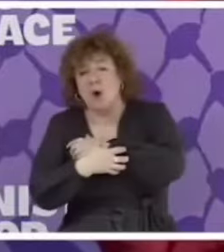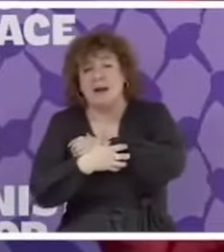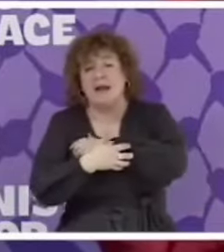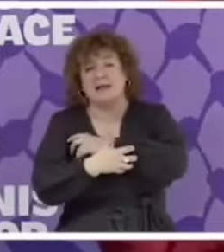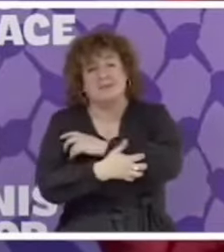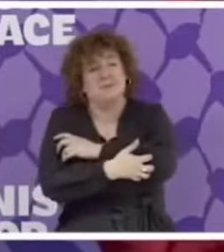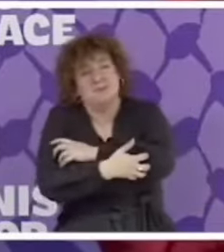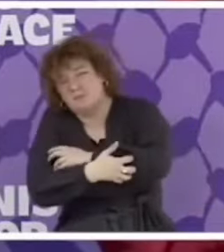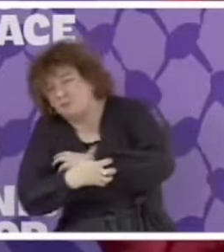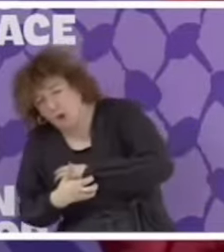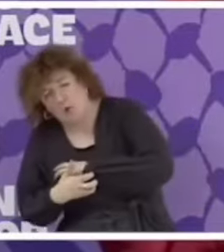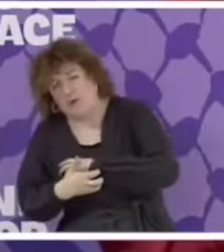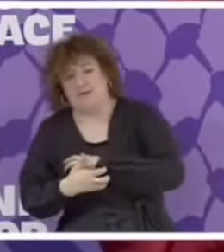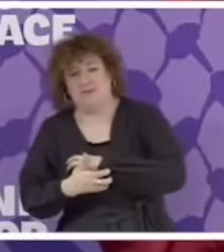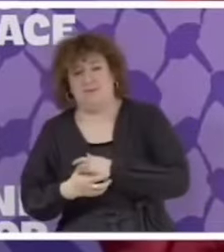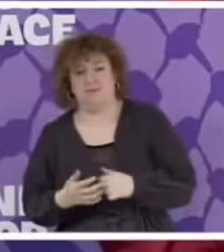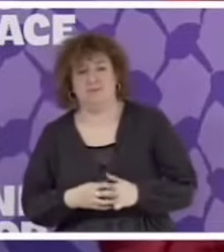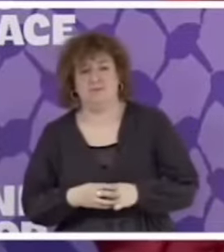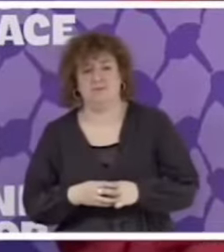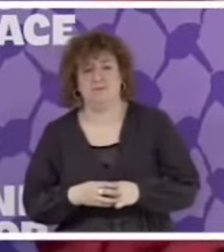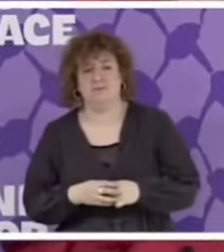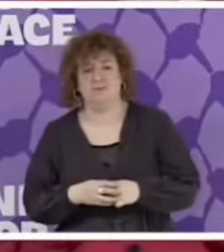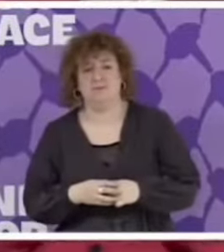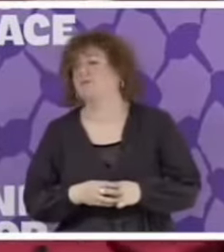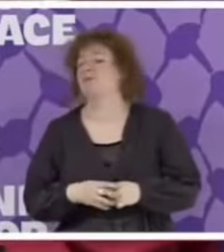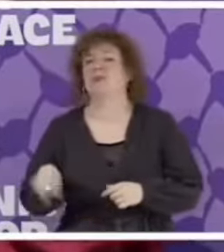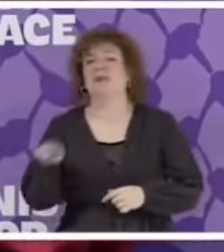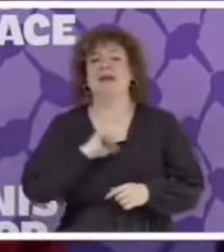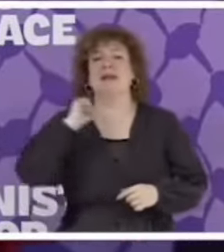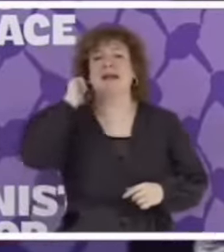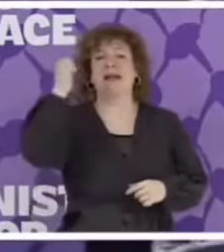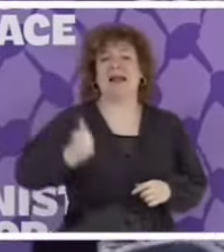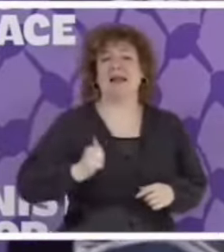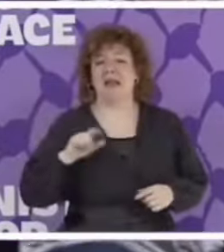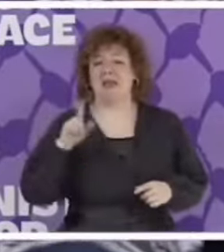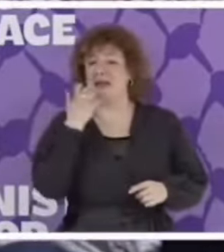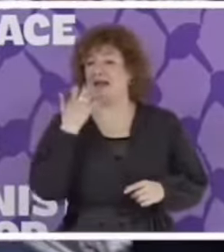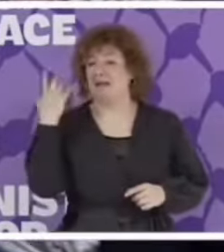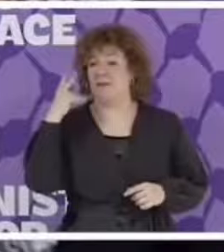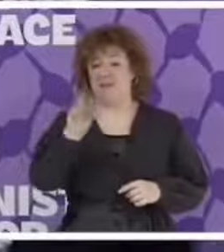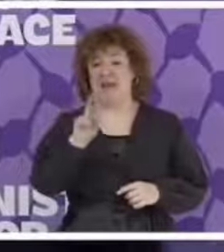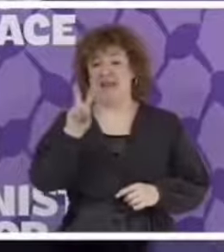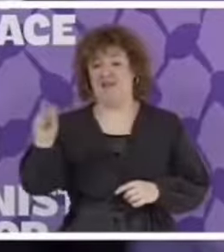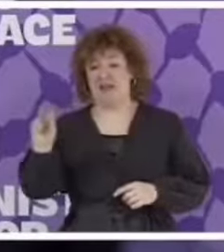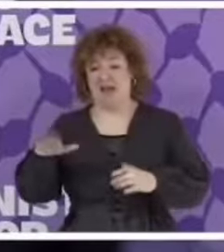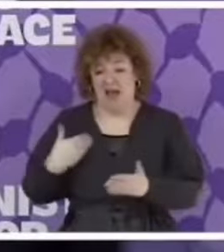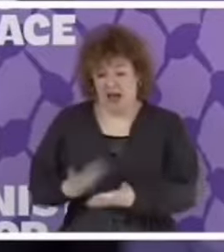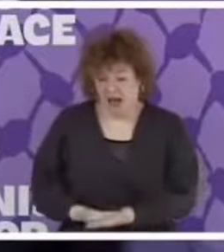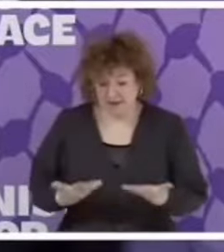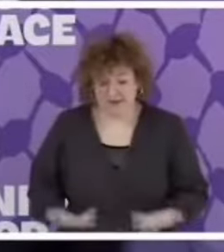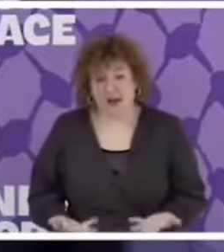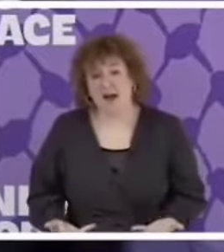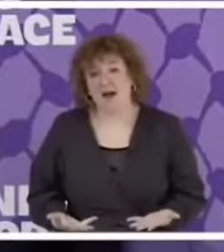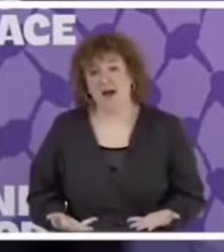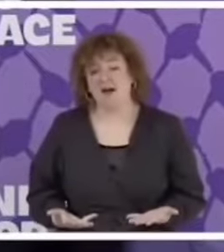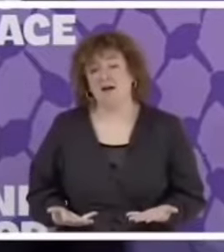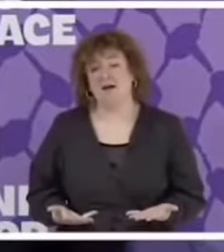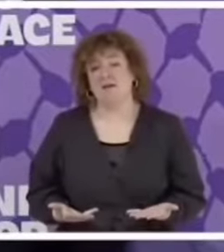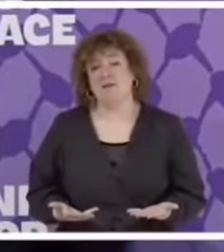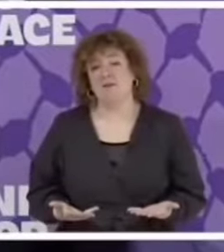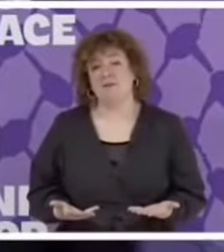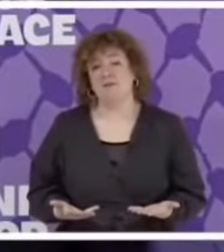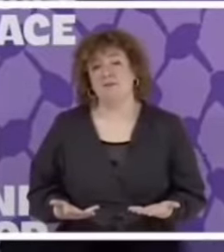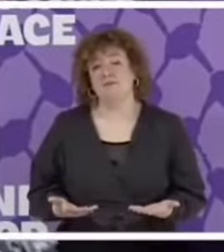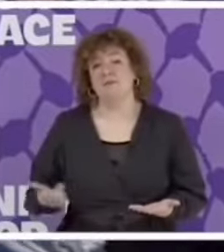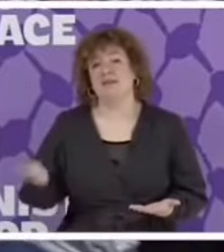pobre es mucho más pobre, que de la nueva riqueza generada desde el año 2020 hasta ahora, de la